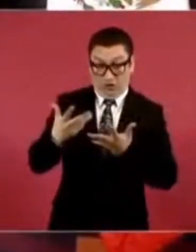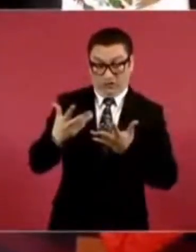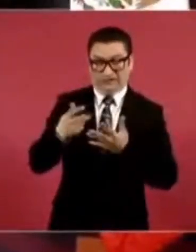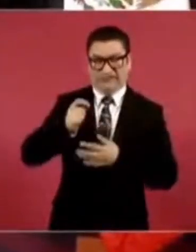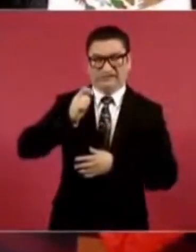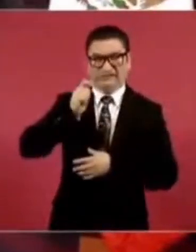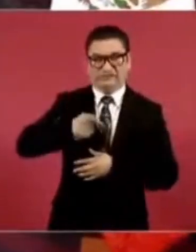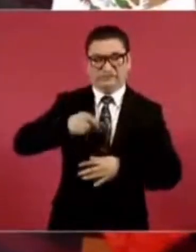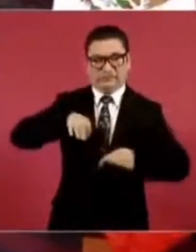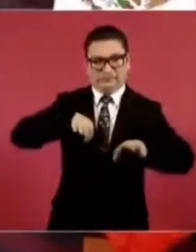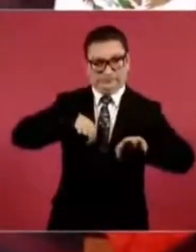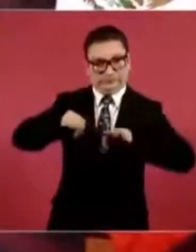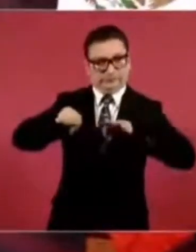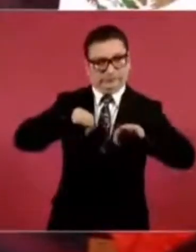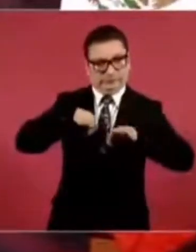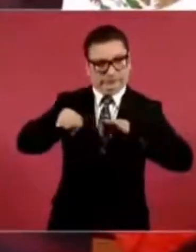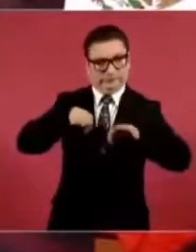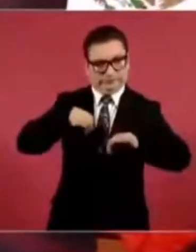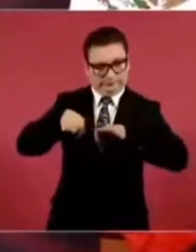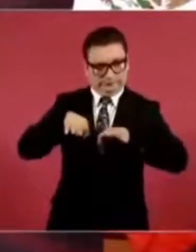trabajo